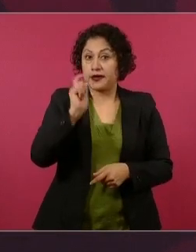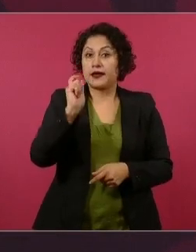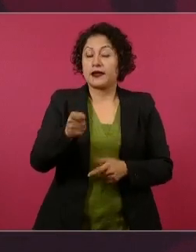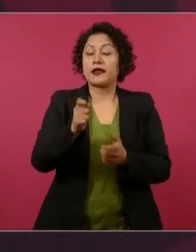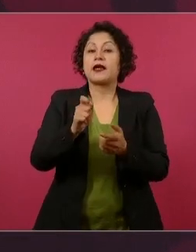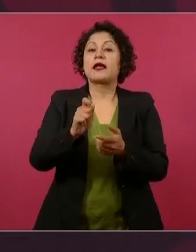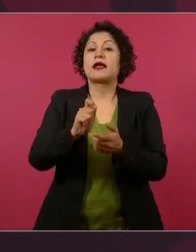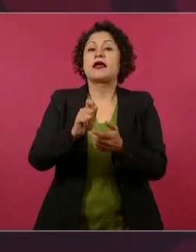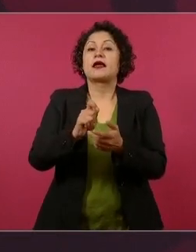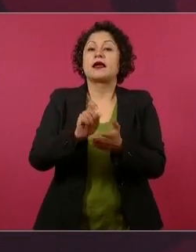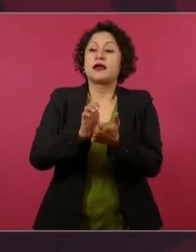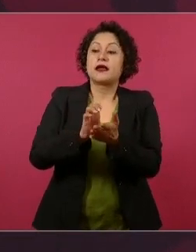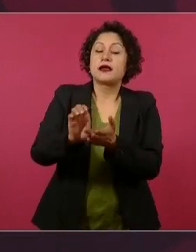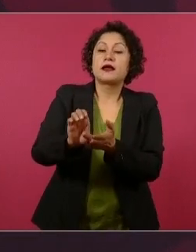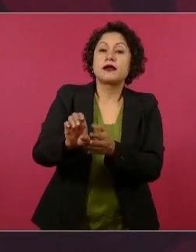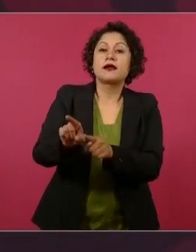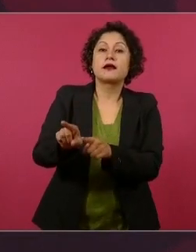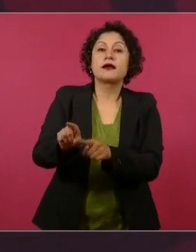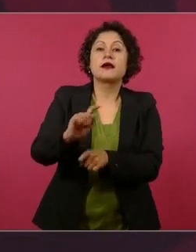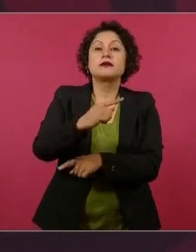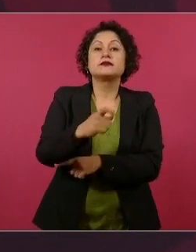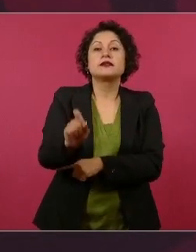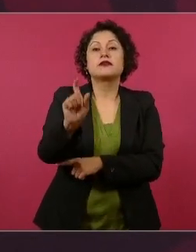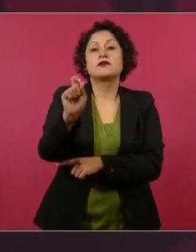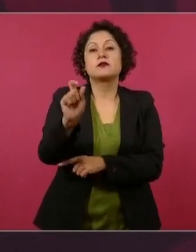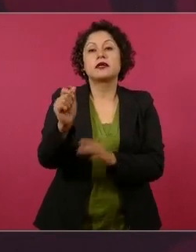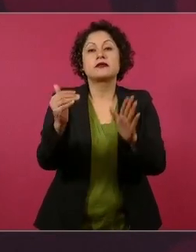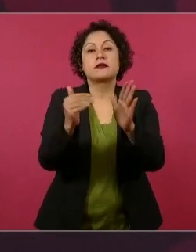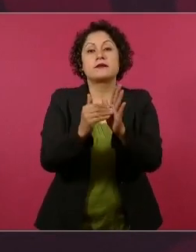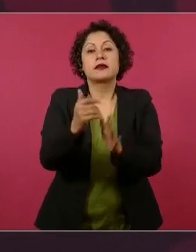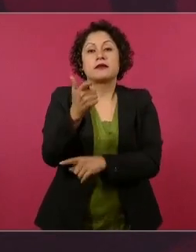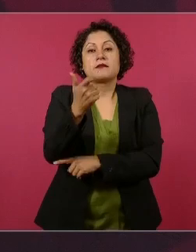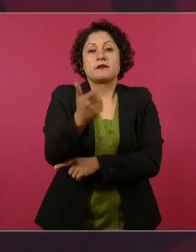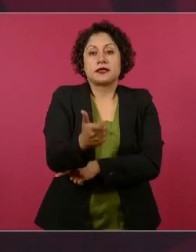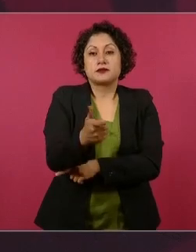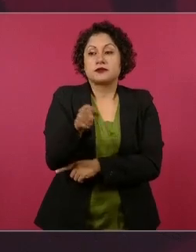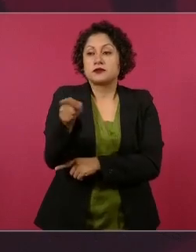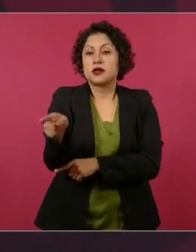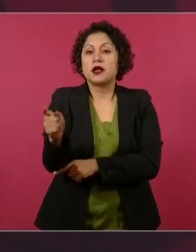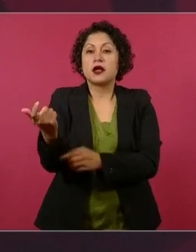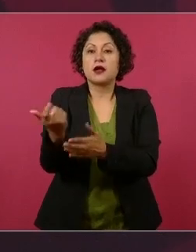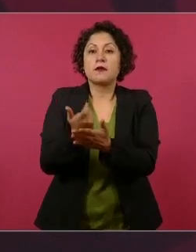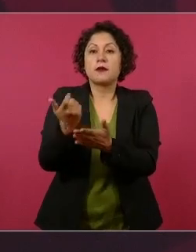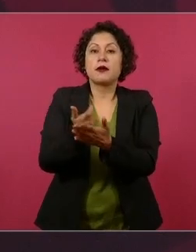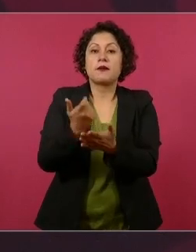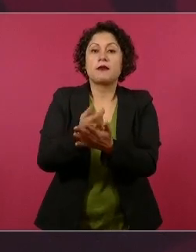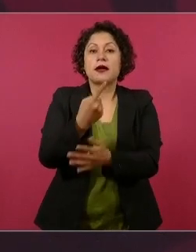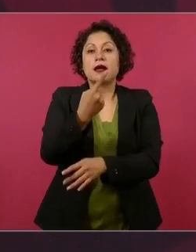en 120 mil pesos a pagar en 25 años.